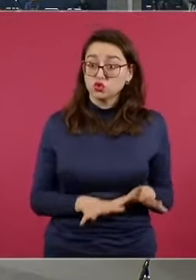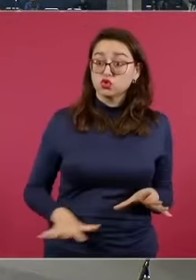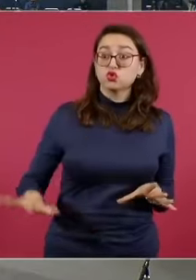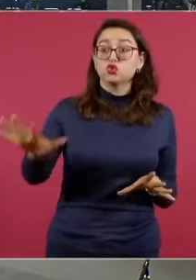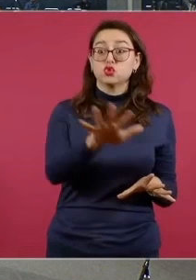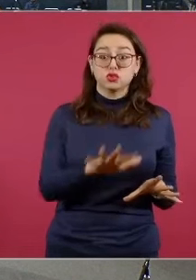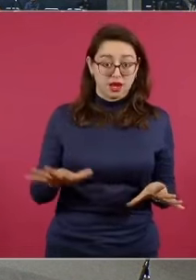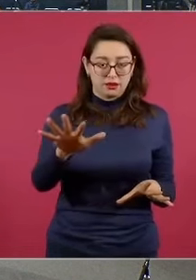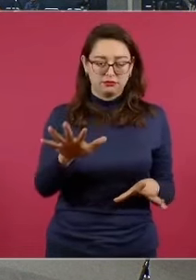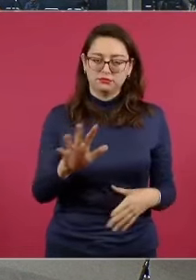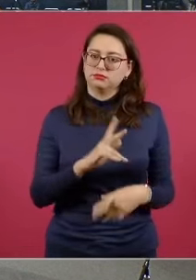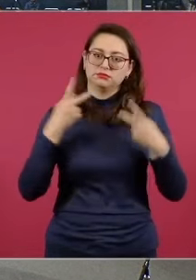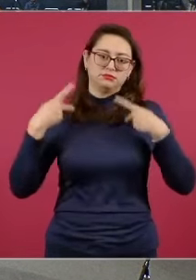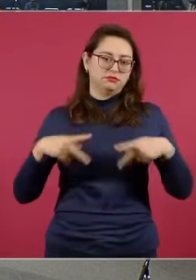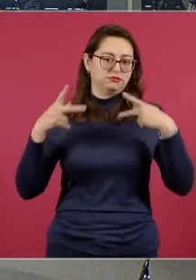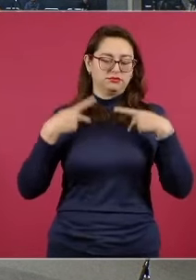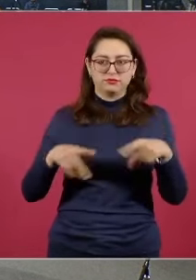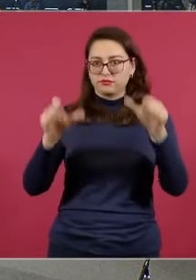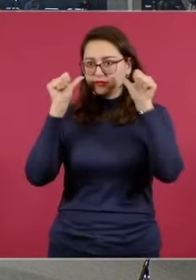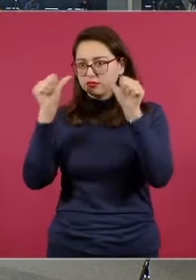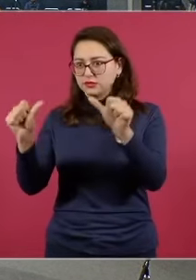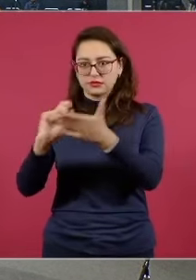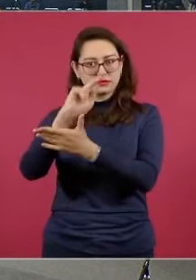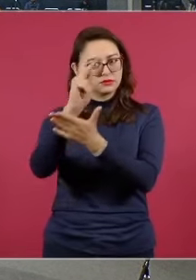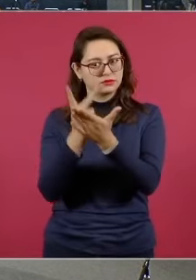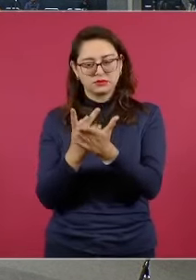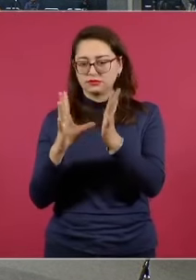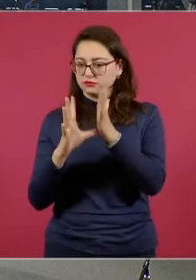El que esté quien esté,